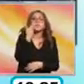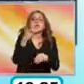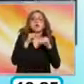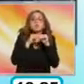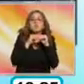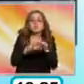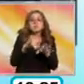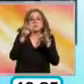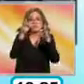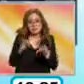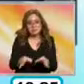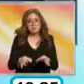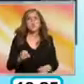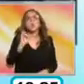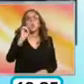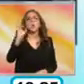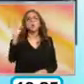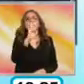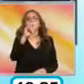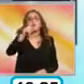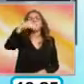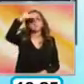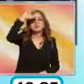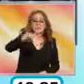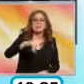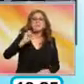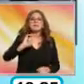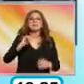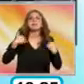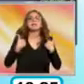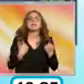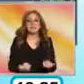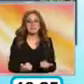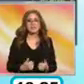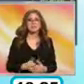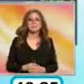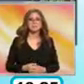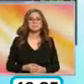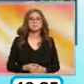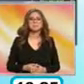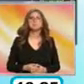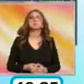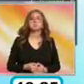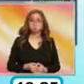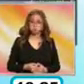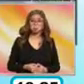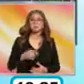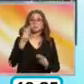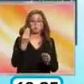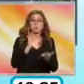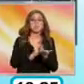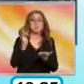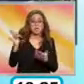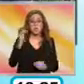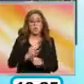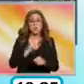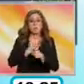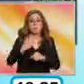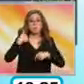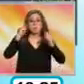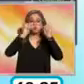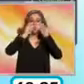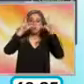creas. O que lo sepas, por lo menos. Claro, ¿no? que sepas, sí, que tengas estés consciente. conciencia. Exacto. Oye, pues muchas gracias, Karen. Nos has abierto los ojos. Ahora